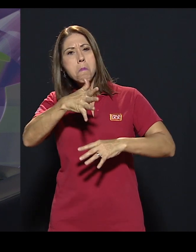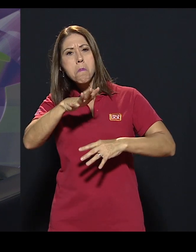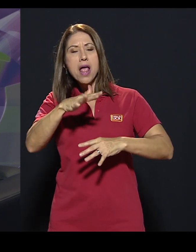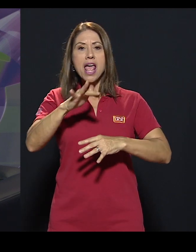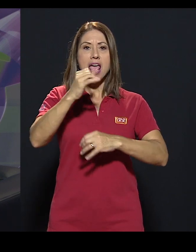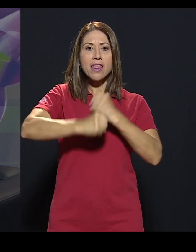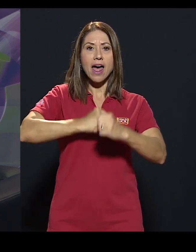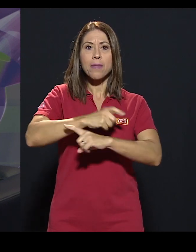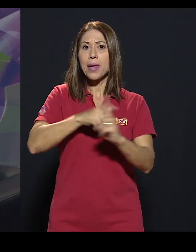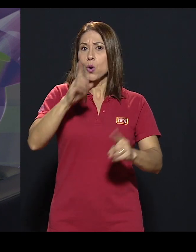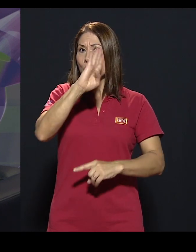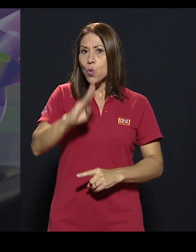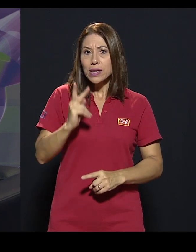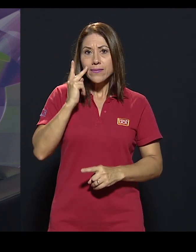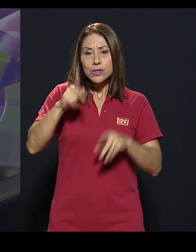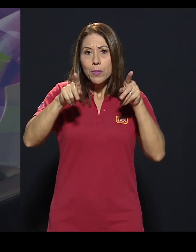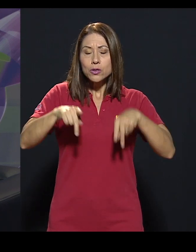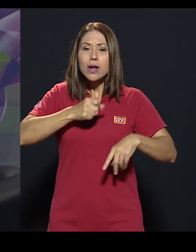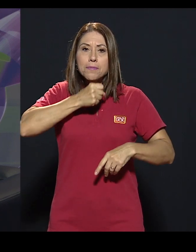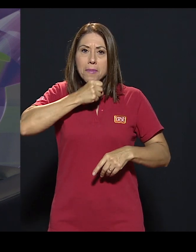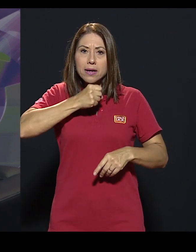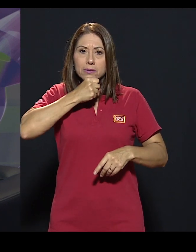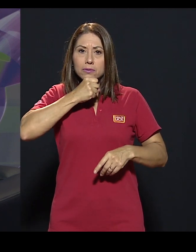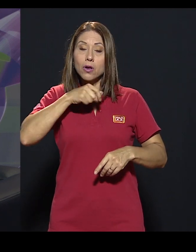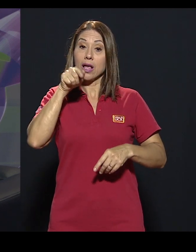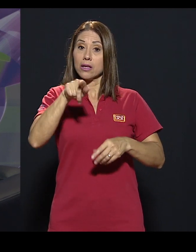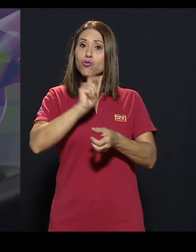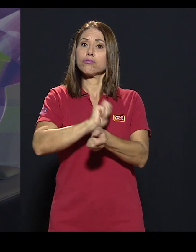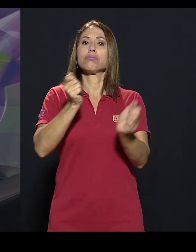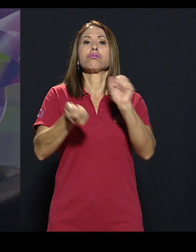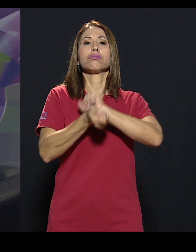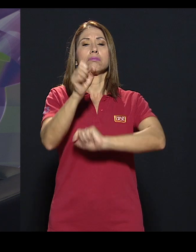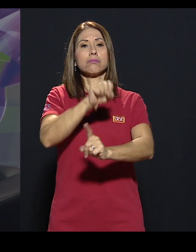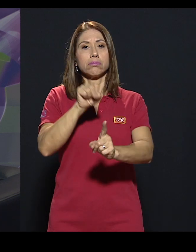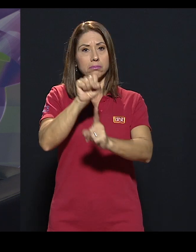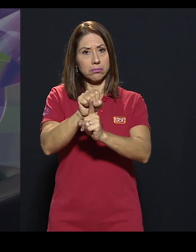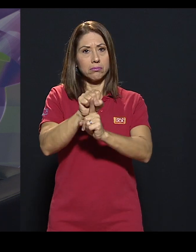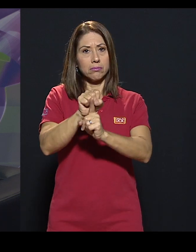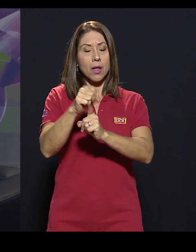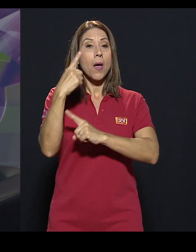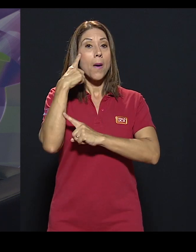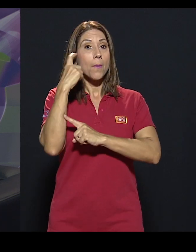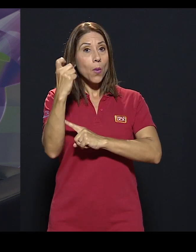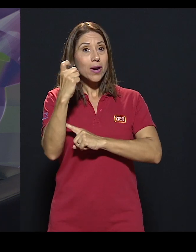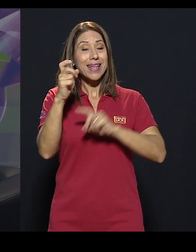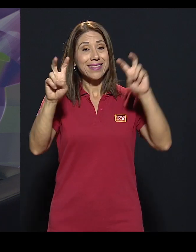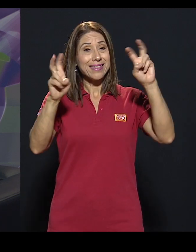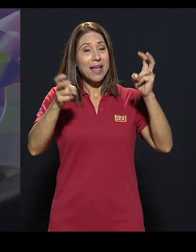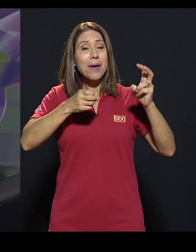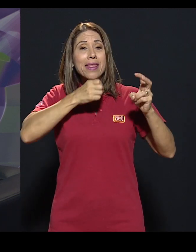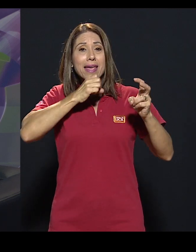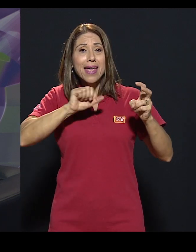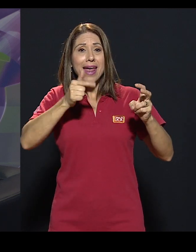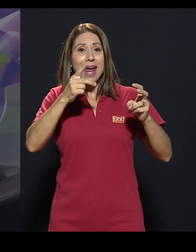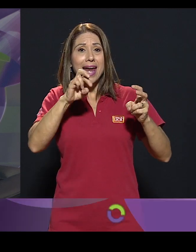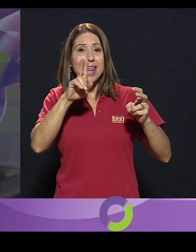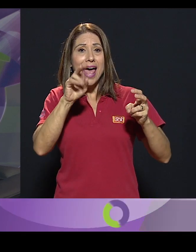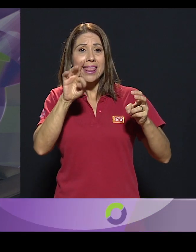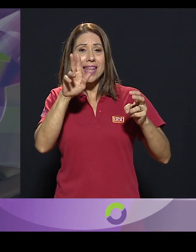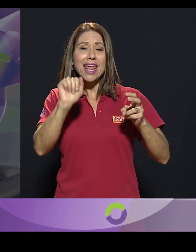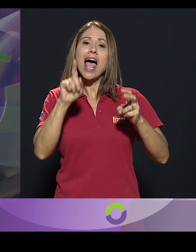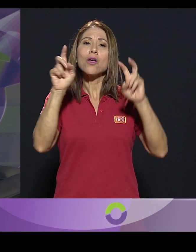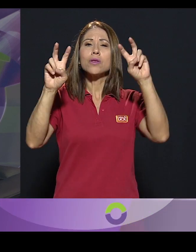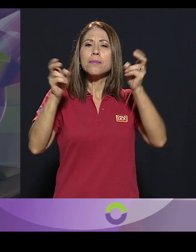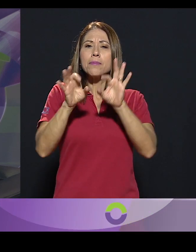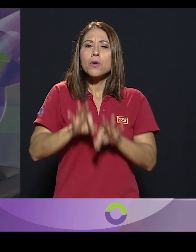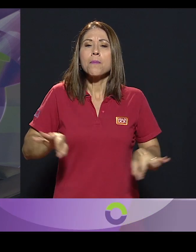muy mayores. Y eso cambia todo el contexto, porque hay un capítulo muy importante en la geriatría que es la presentación